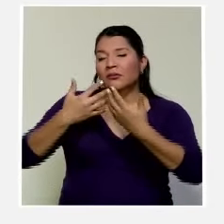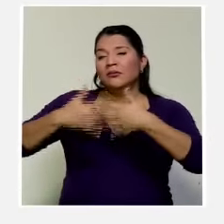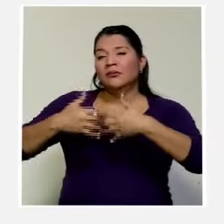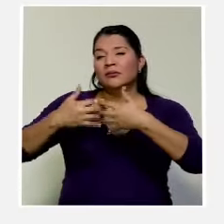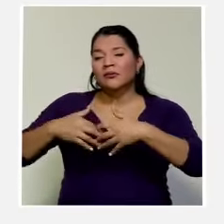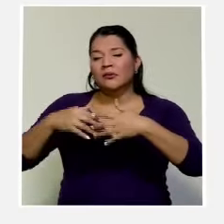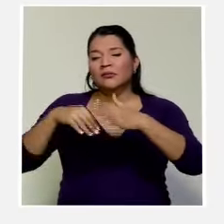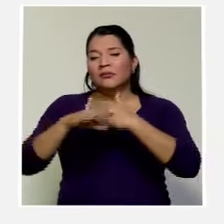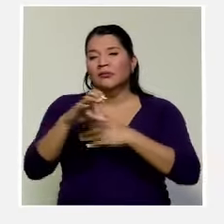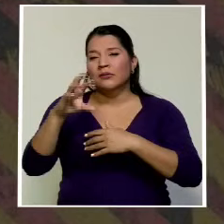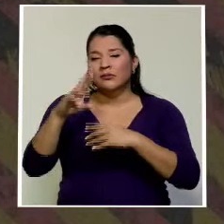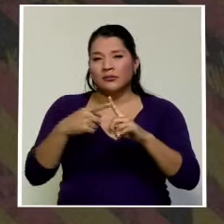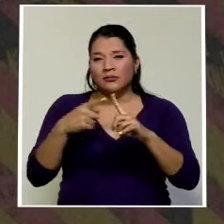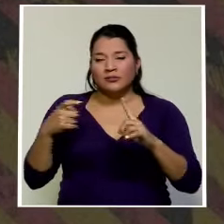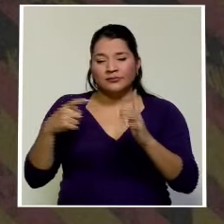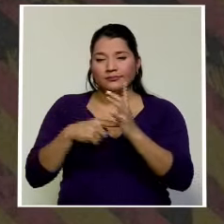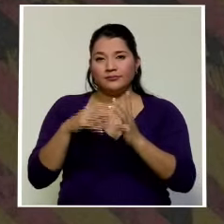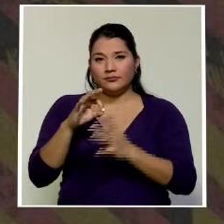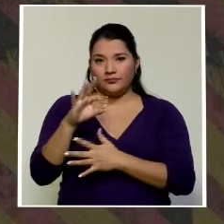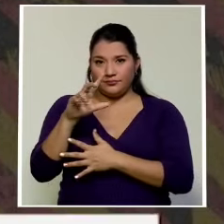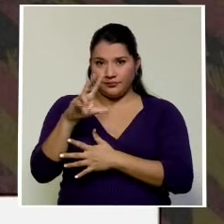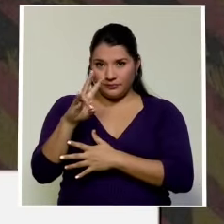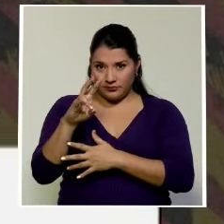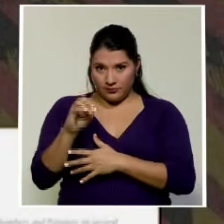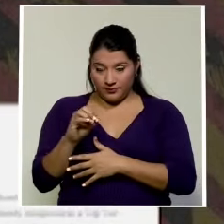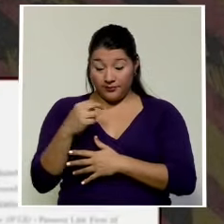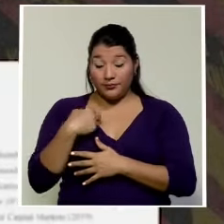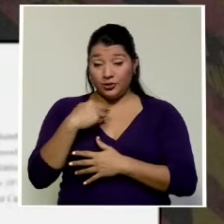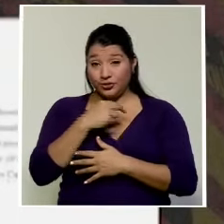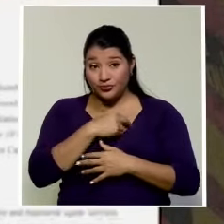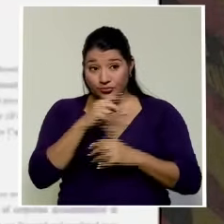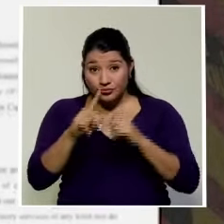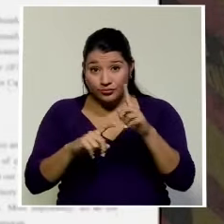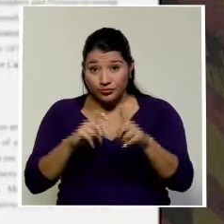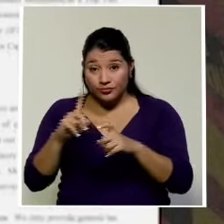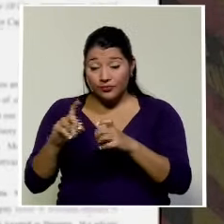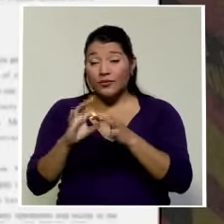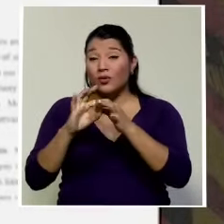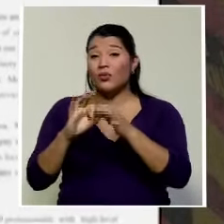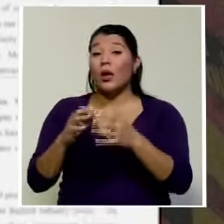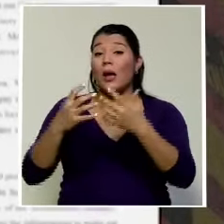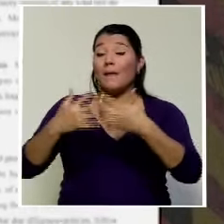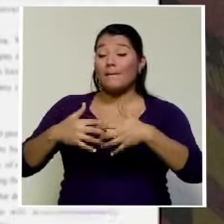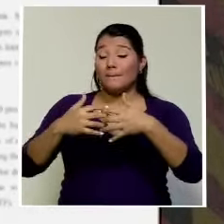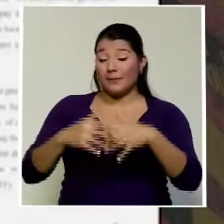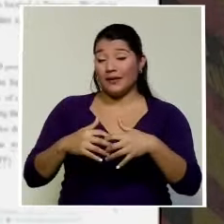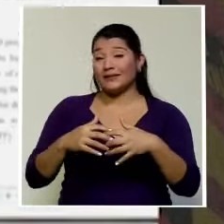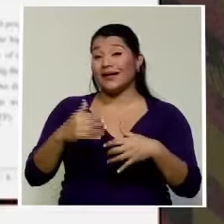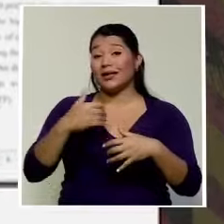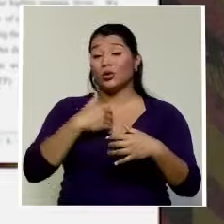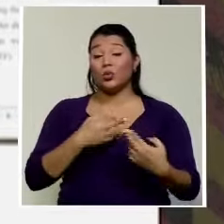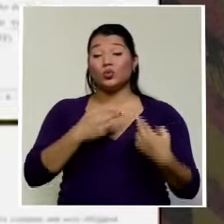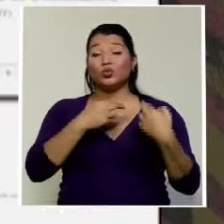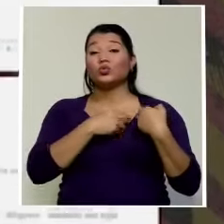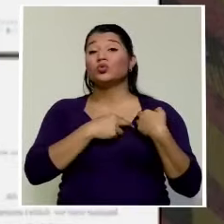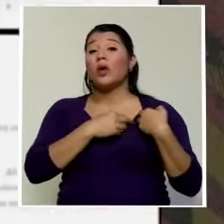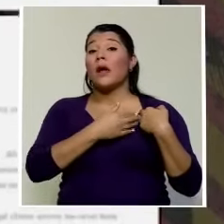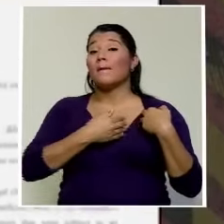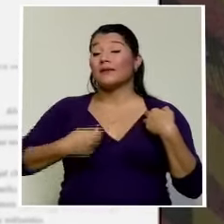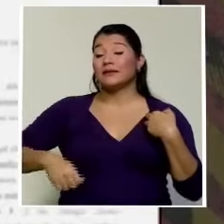desde los años 70. Consultado por esta alianza periodística sobre las sociedades que administró para Bolio y otros